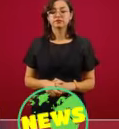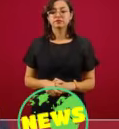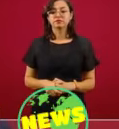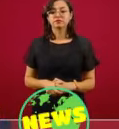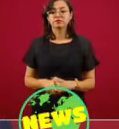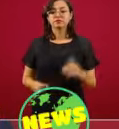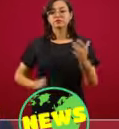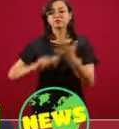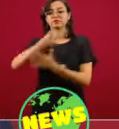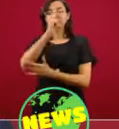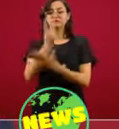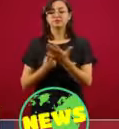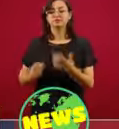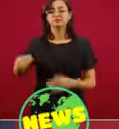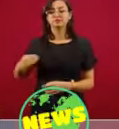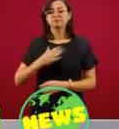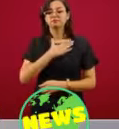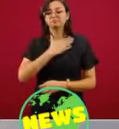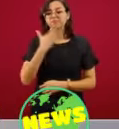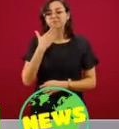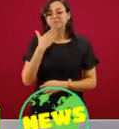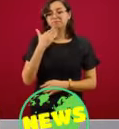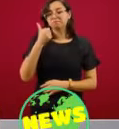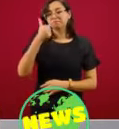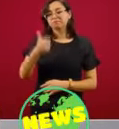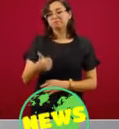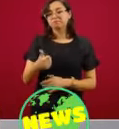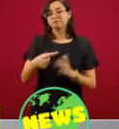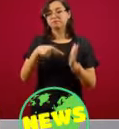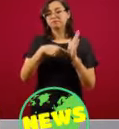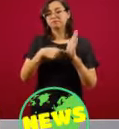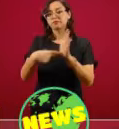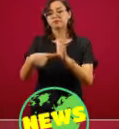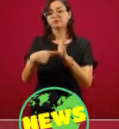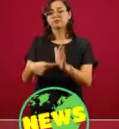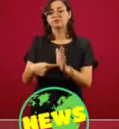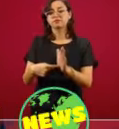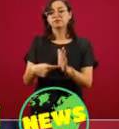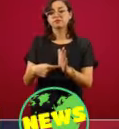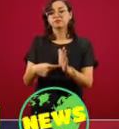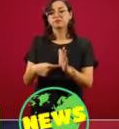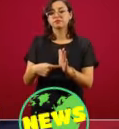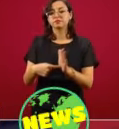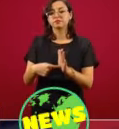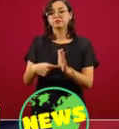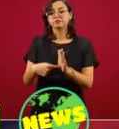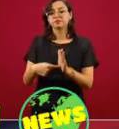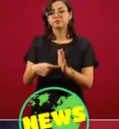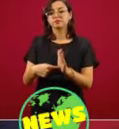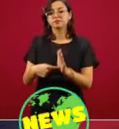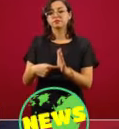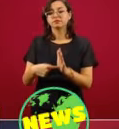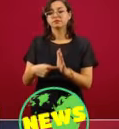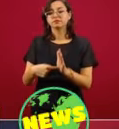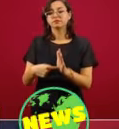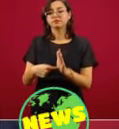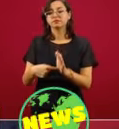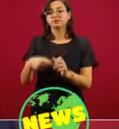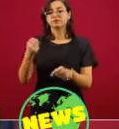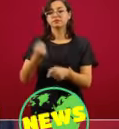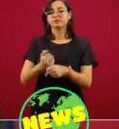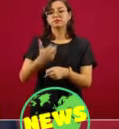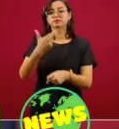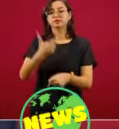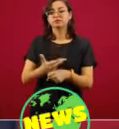todos los programas de bienestar van a venir de 7 a 8, la secretaria